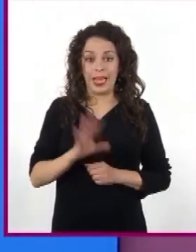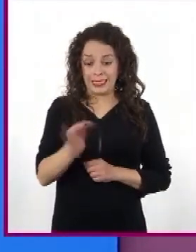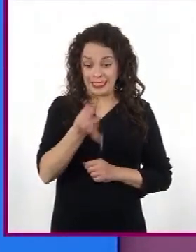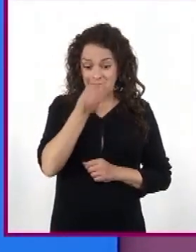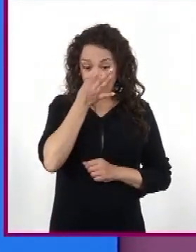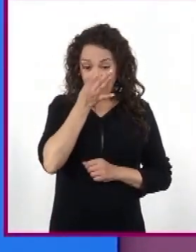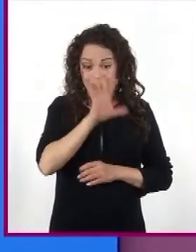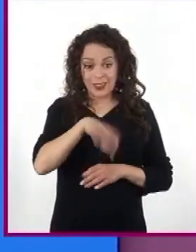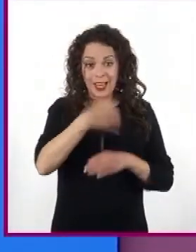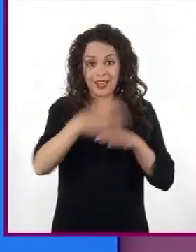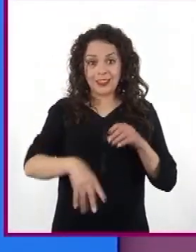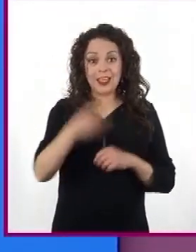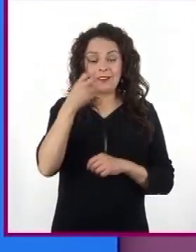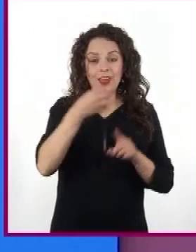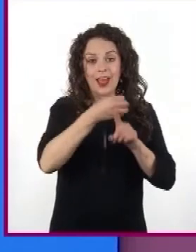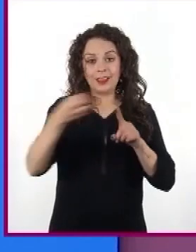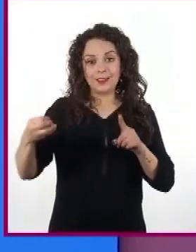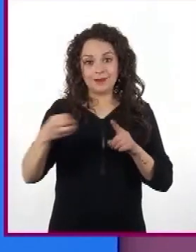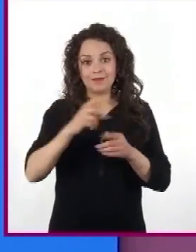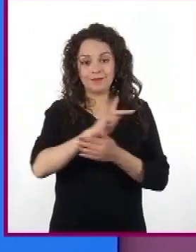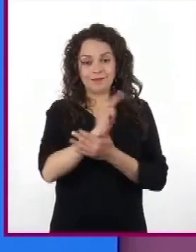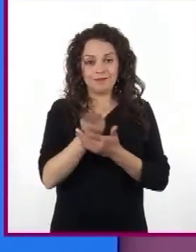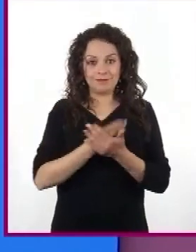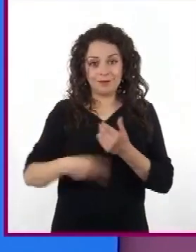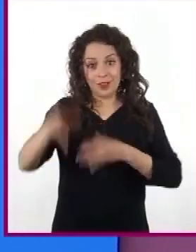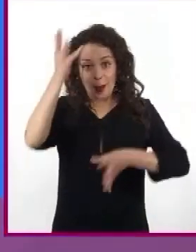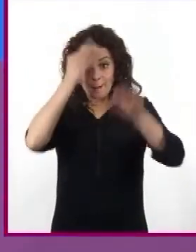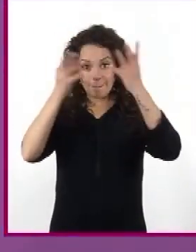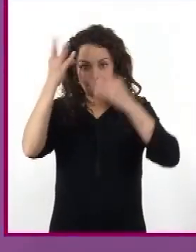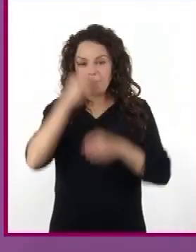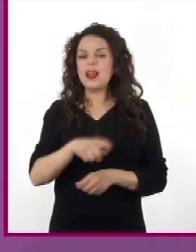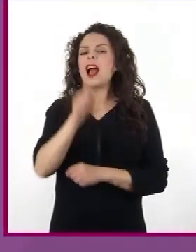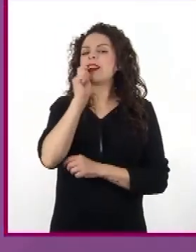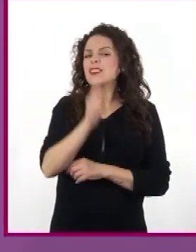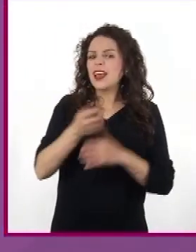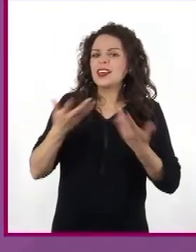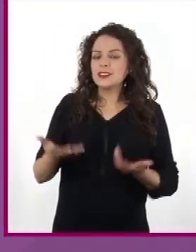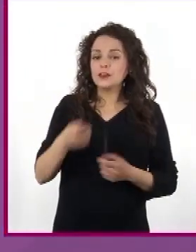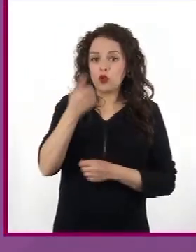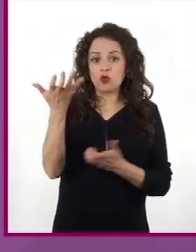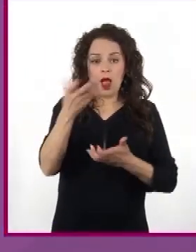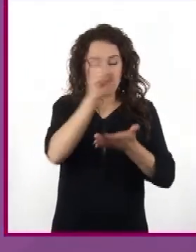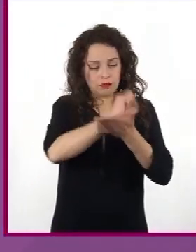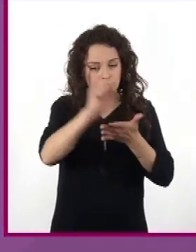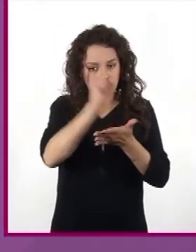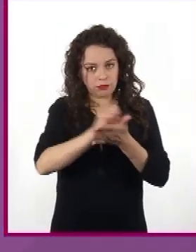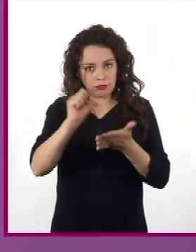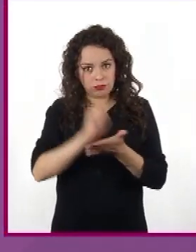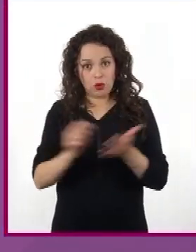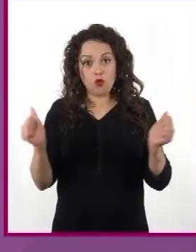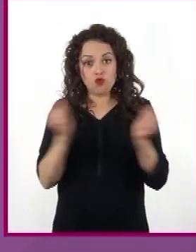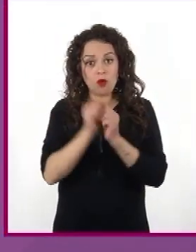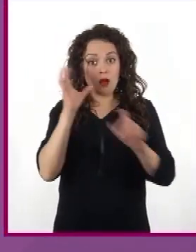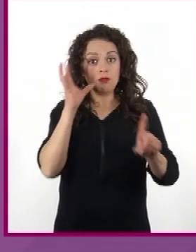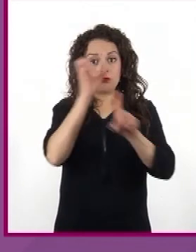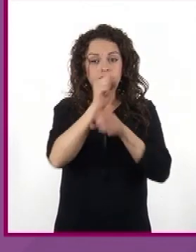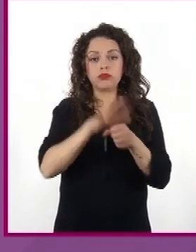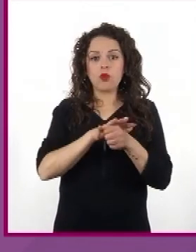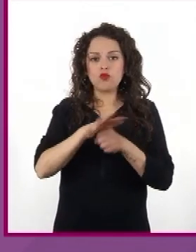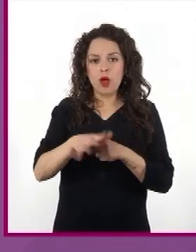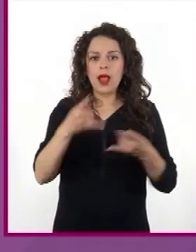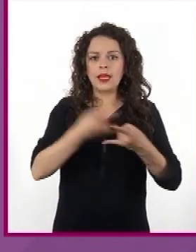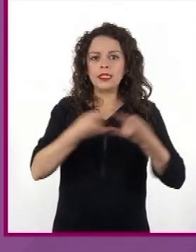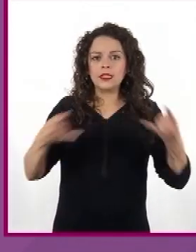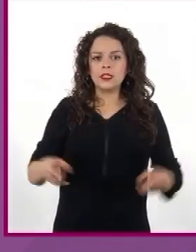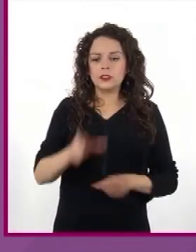llegar al final de esta sesión en la cual el aprendizaje esperado fue: escribe un texto biográfico con el propósito de narrar